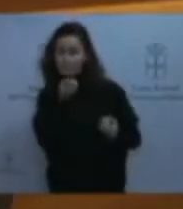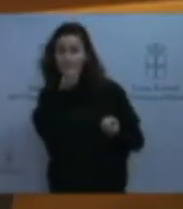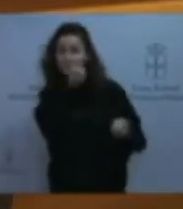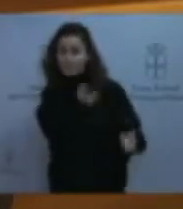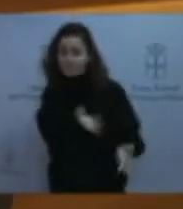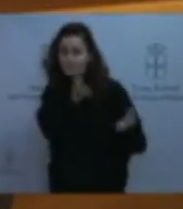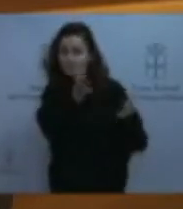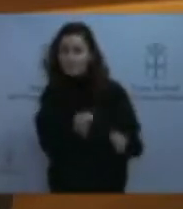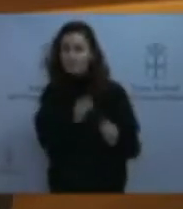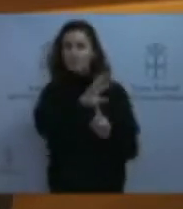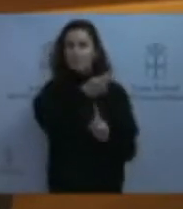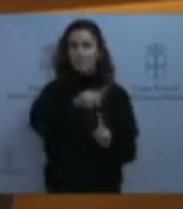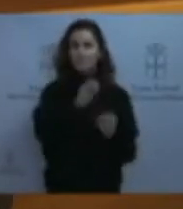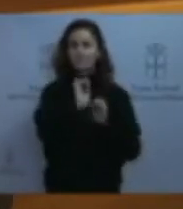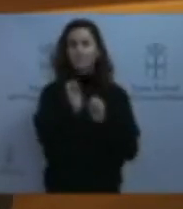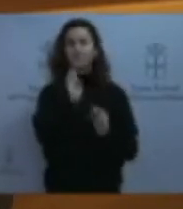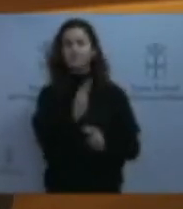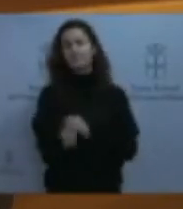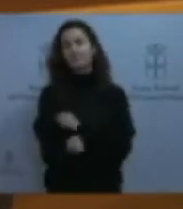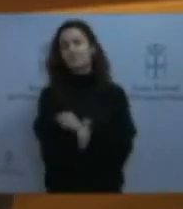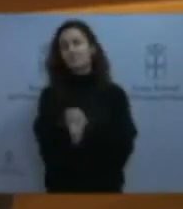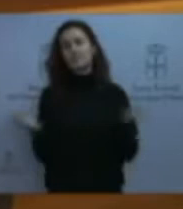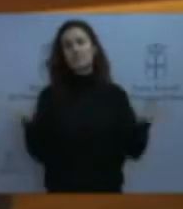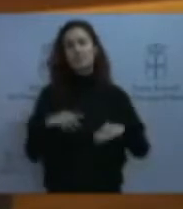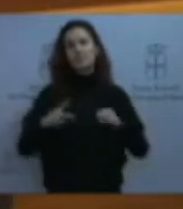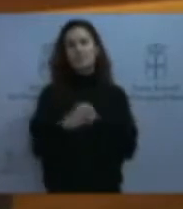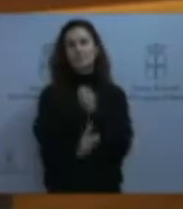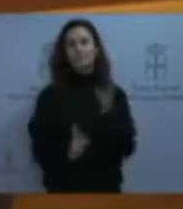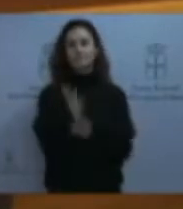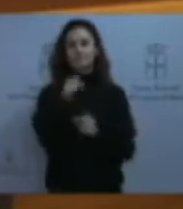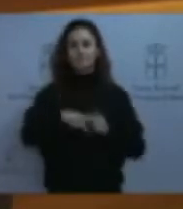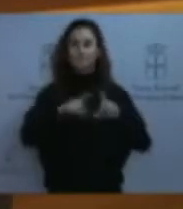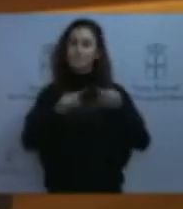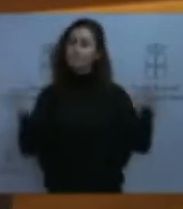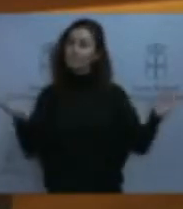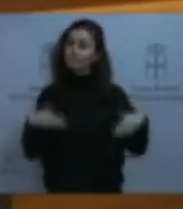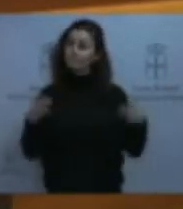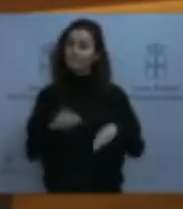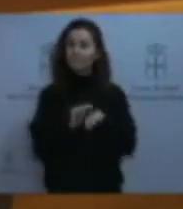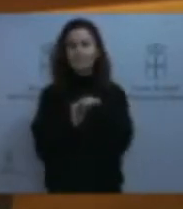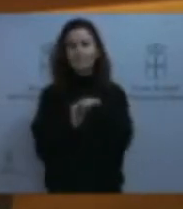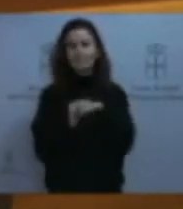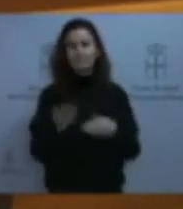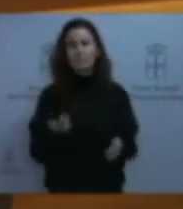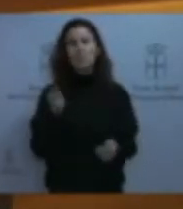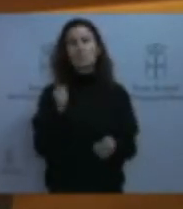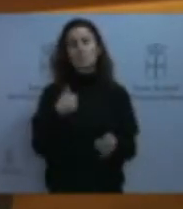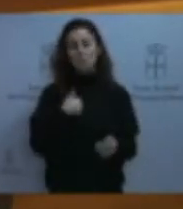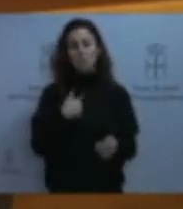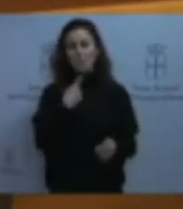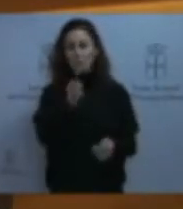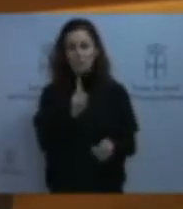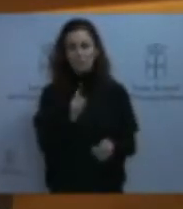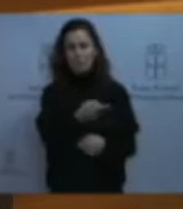Ambiente en decir que no existe una estrategia real en prevención de incendios forestales en Asturias. No es algo que digamos nosotros, lo han dicho